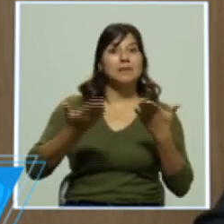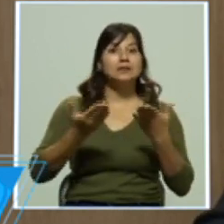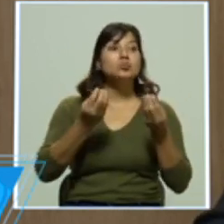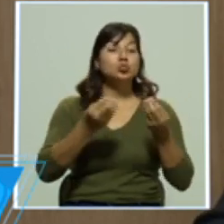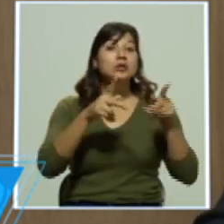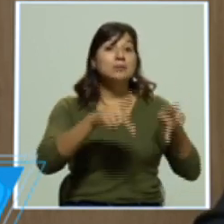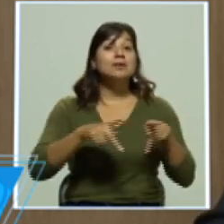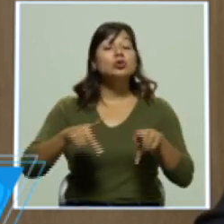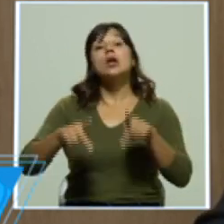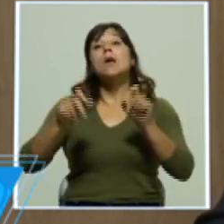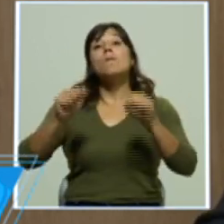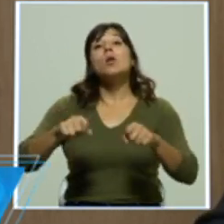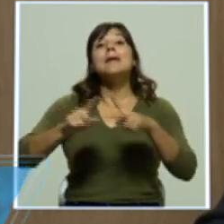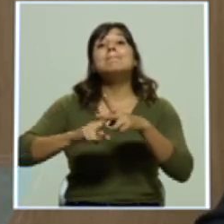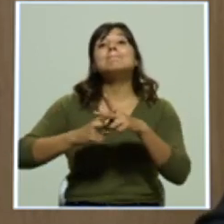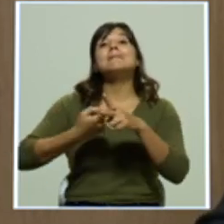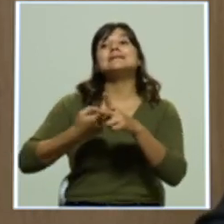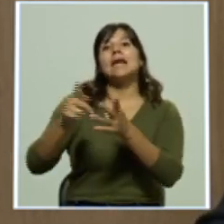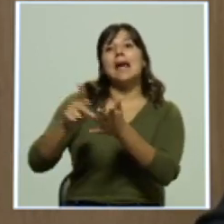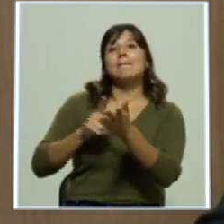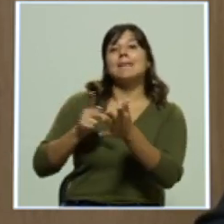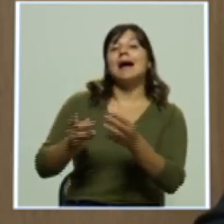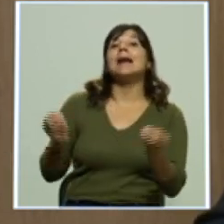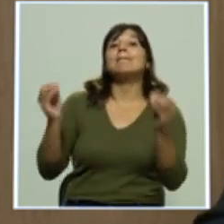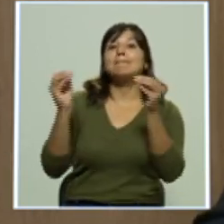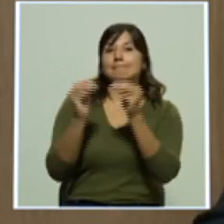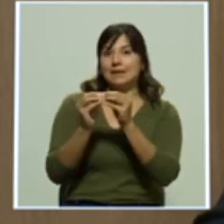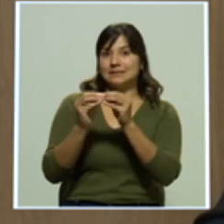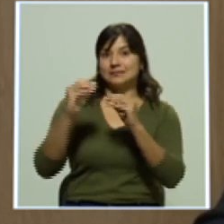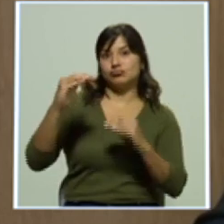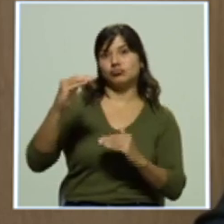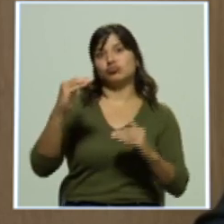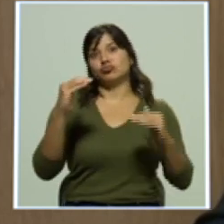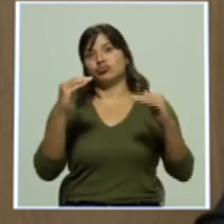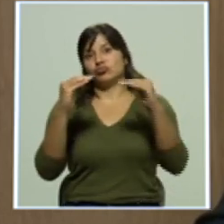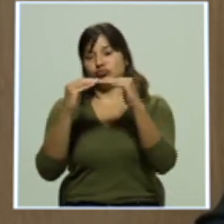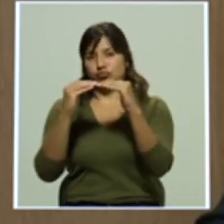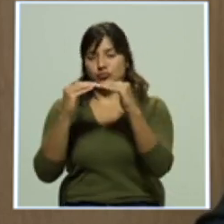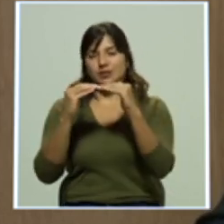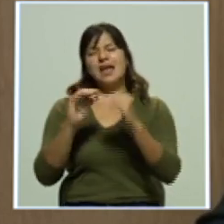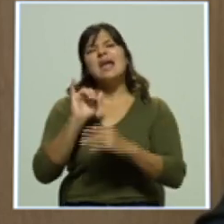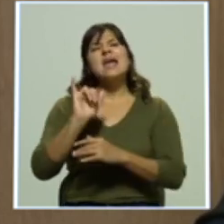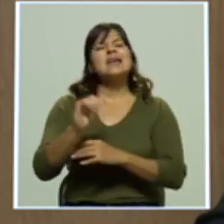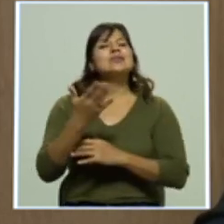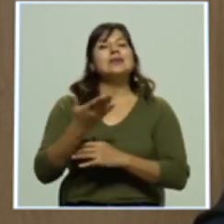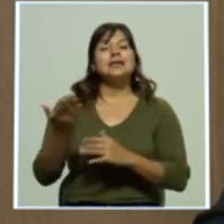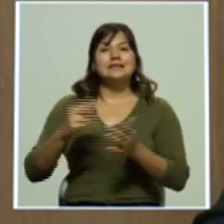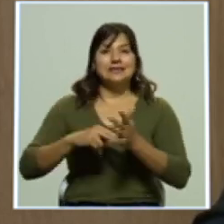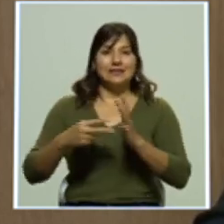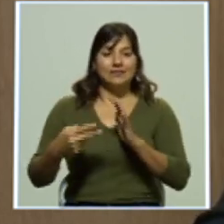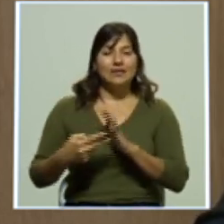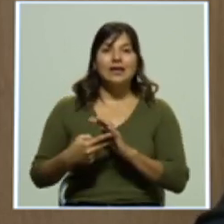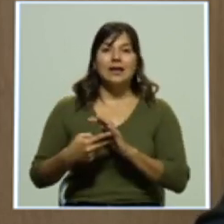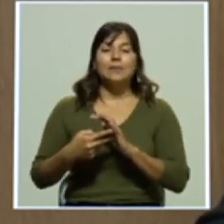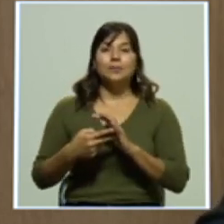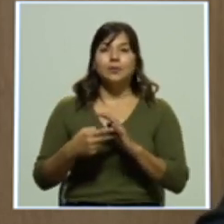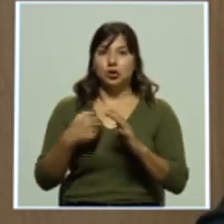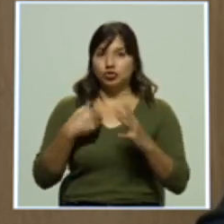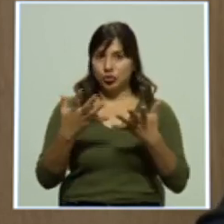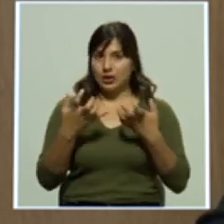claramente. Eso lo que significa es que probablemente, esto será absolutamente